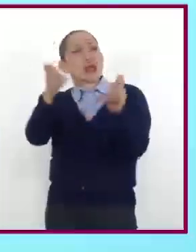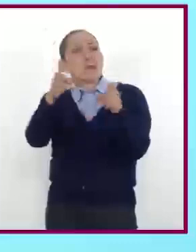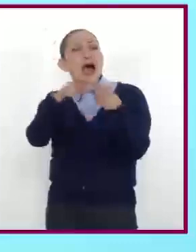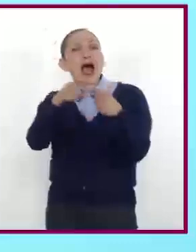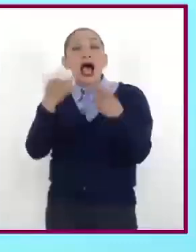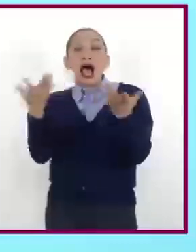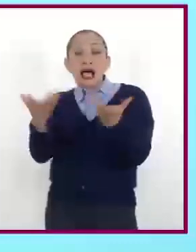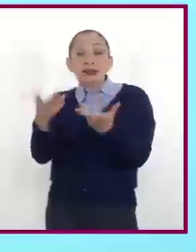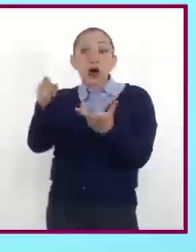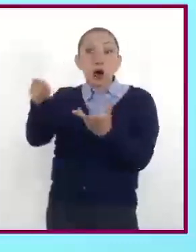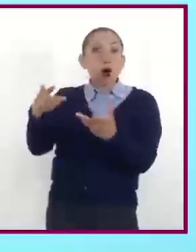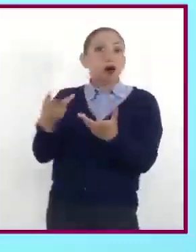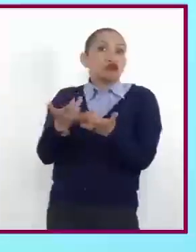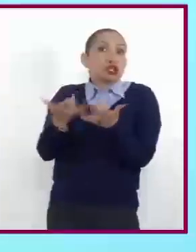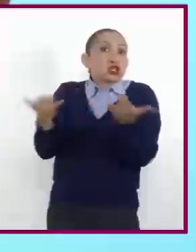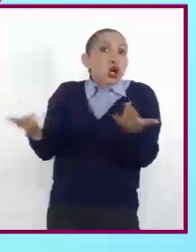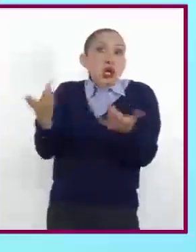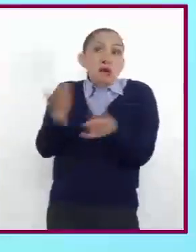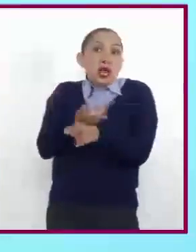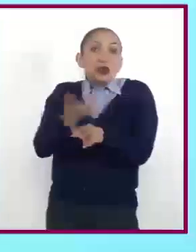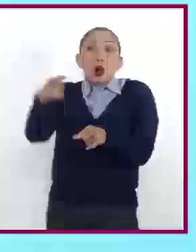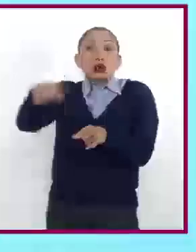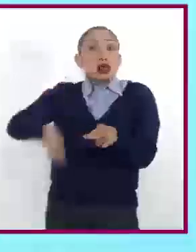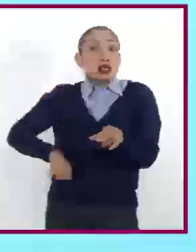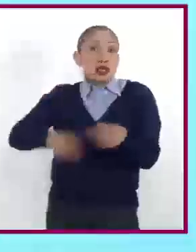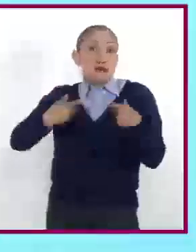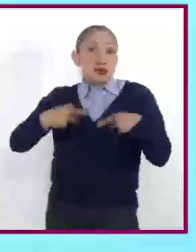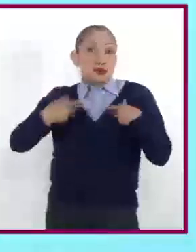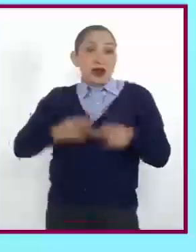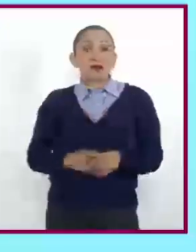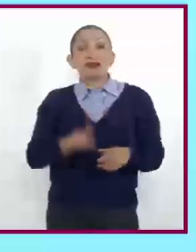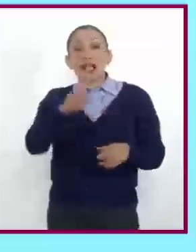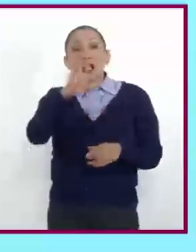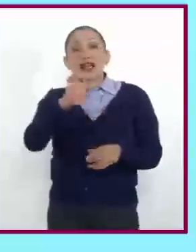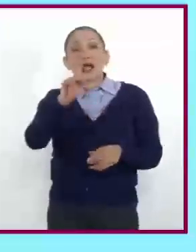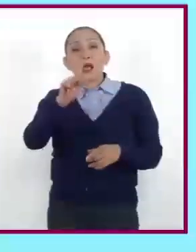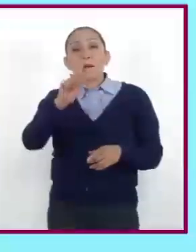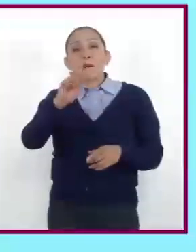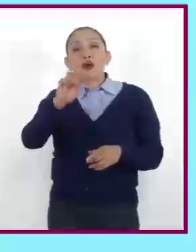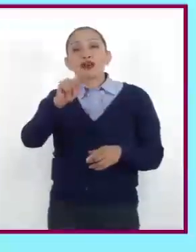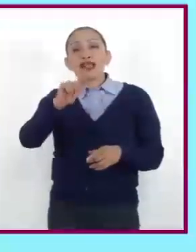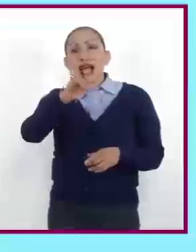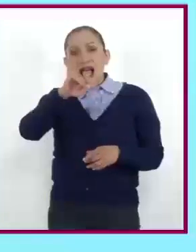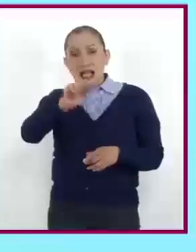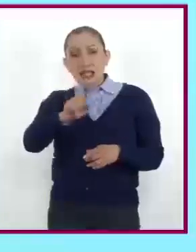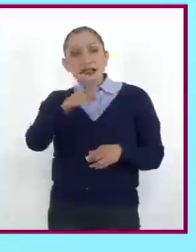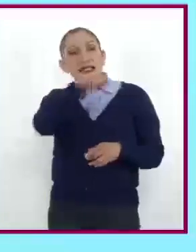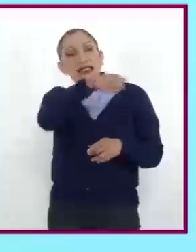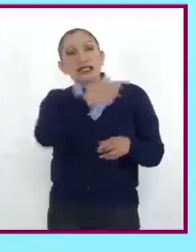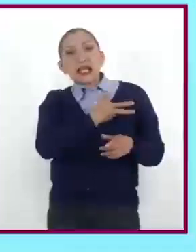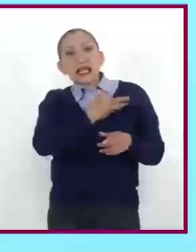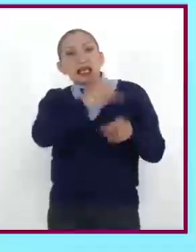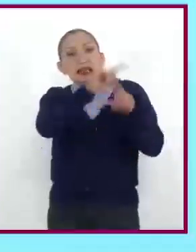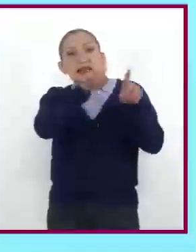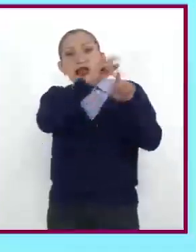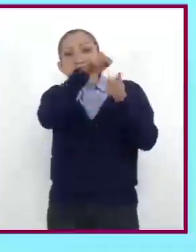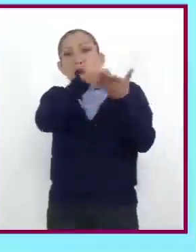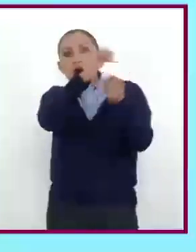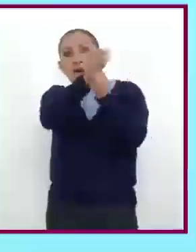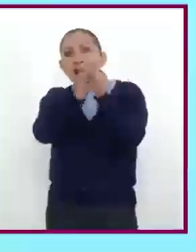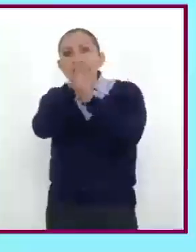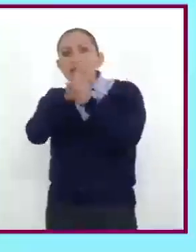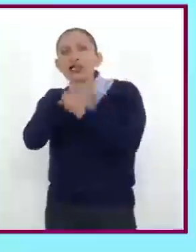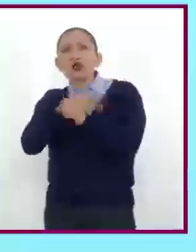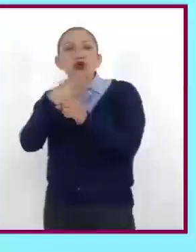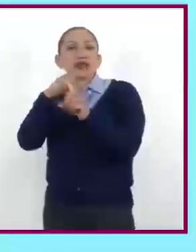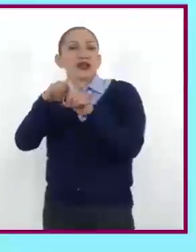tema, hecho o acontecimiento de interés general. Los reportajes se basan en fuentes diversas y emplean recursos